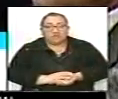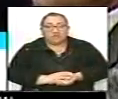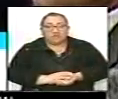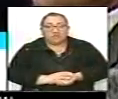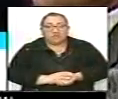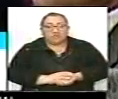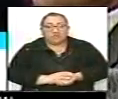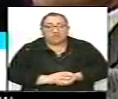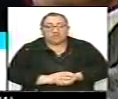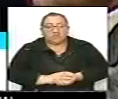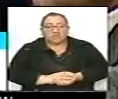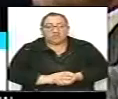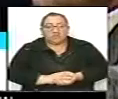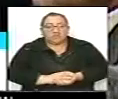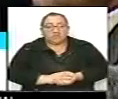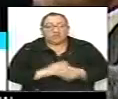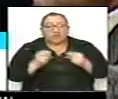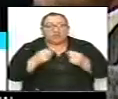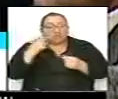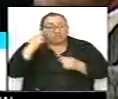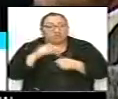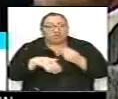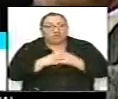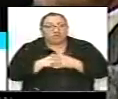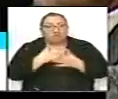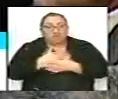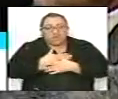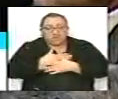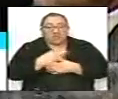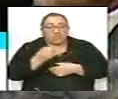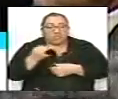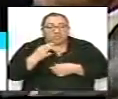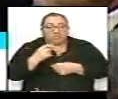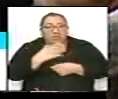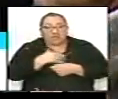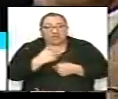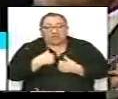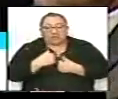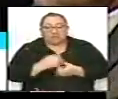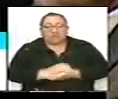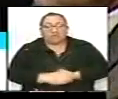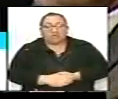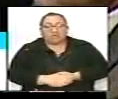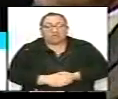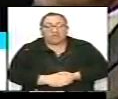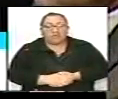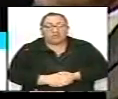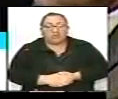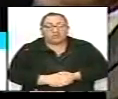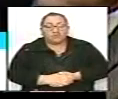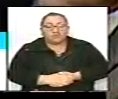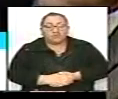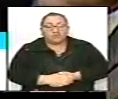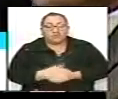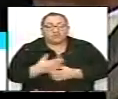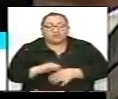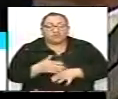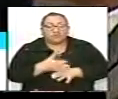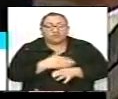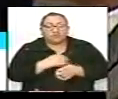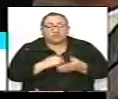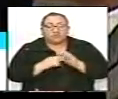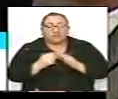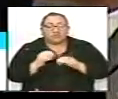Los partidos políticos como el mío, como el de la mayoría de nosotros, por la edad que tenemos, se estructuraron en momentos en los que, por ejemplo,